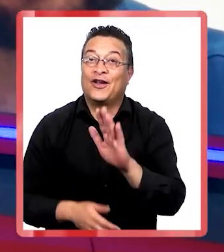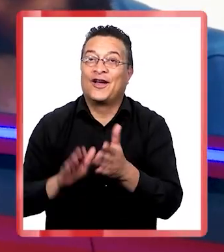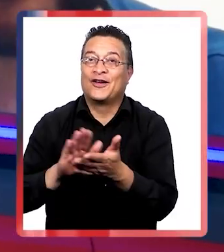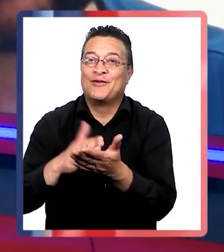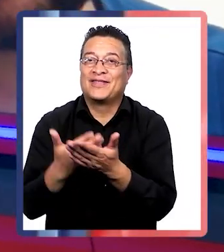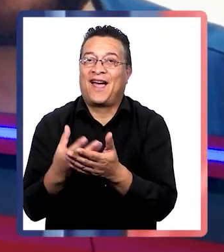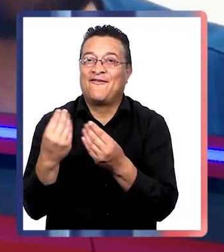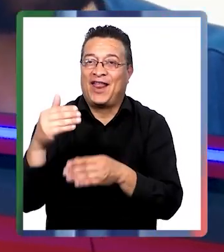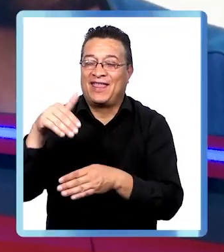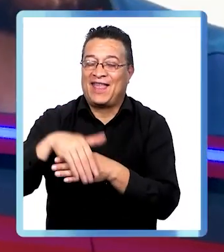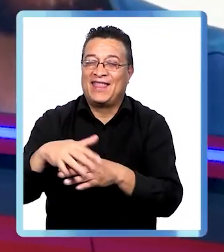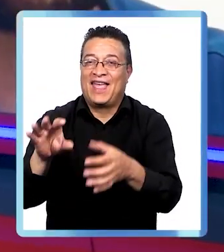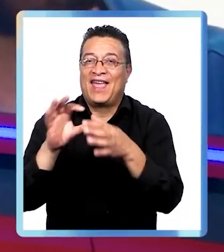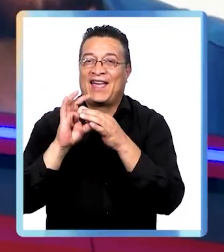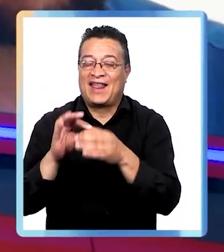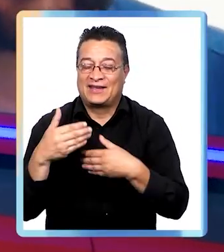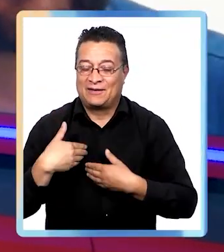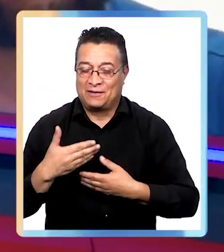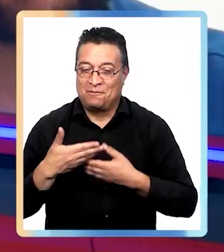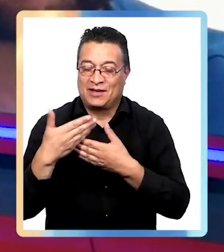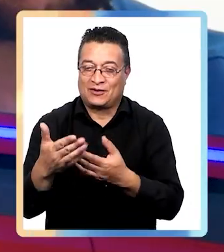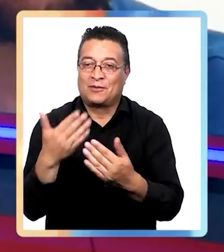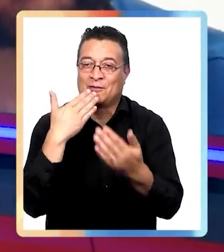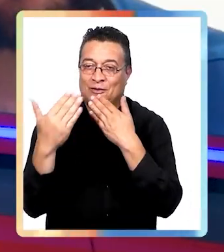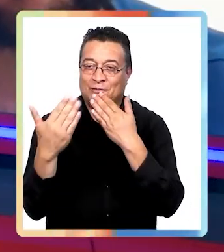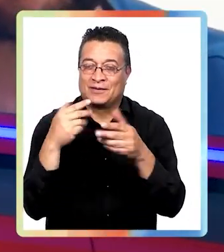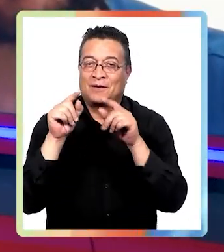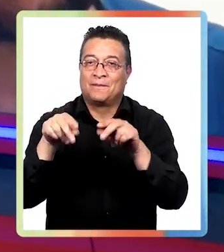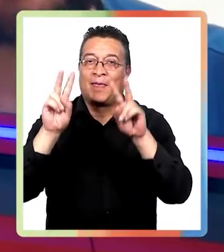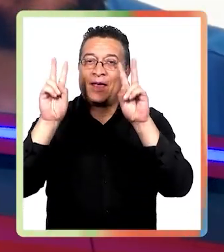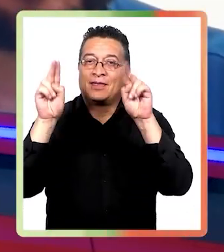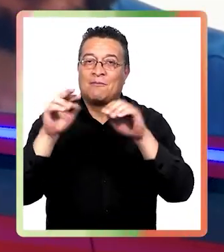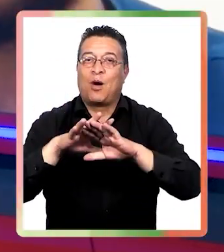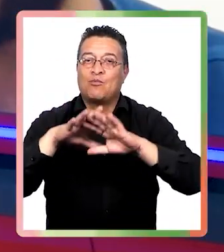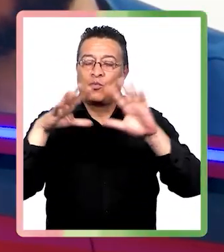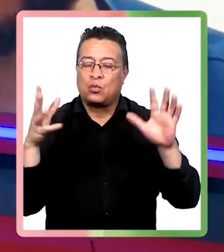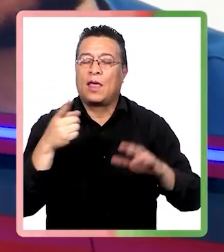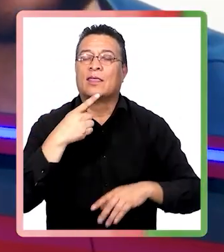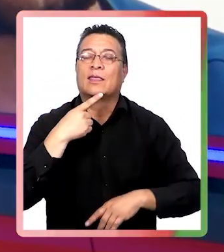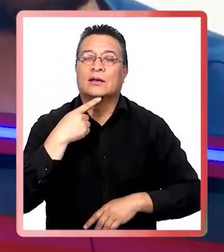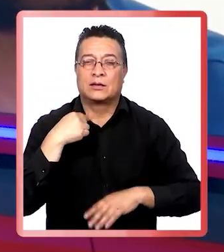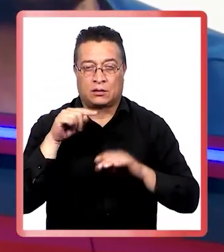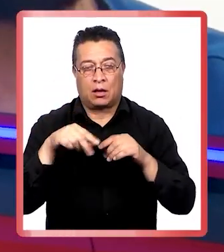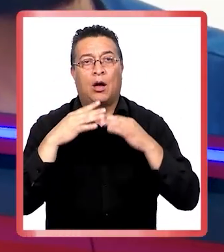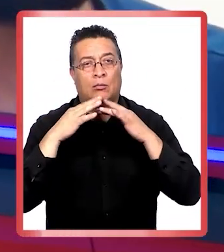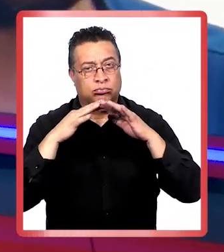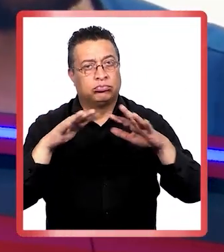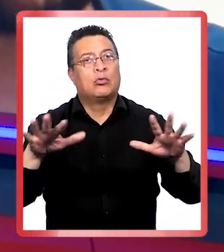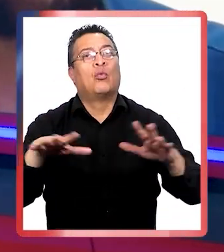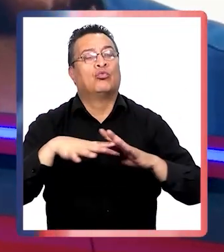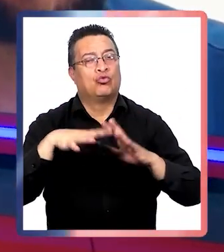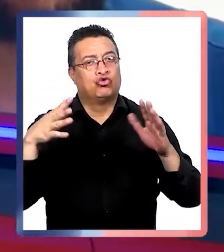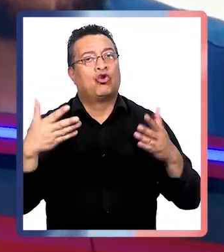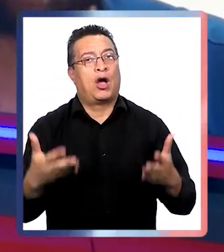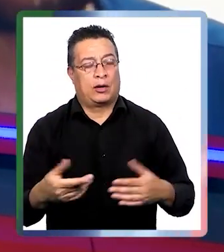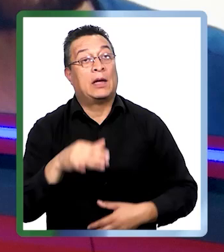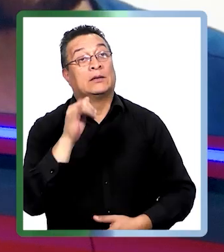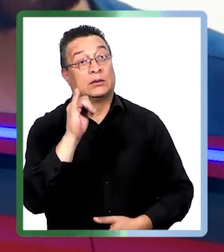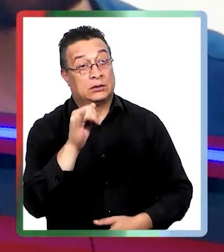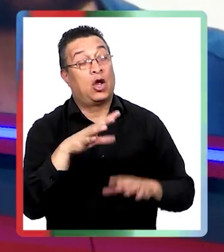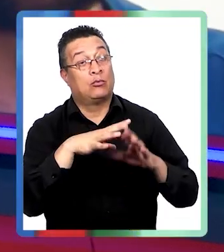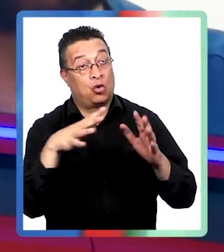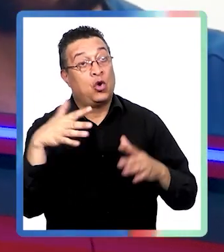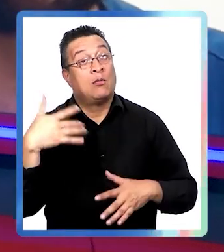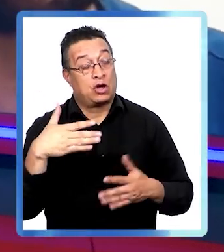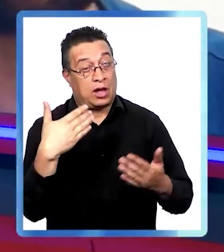¿Qué tal? Buenas tardes y muchas gracias por la invitación para conversar este tema tan interesante y que está tan en boga, en especial en esta época.